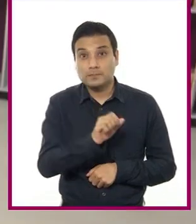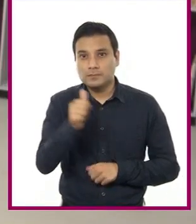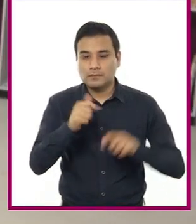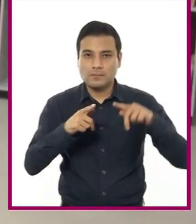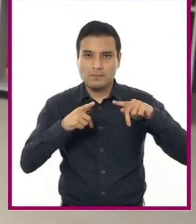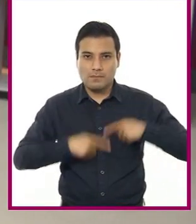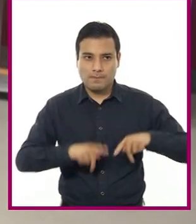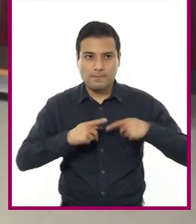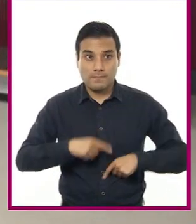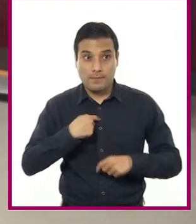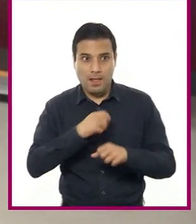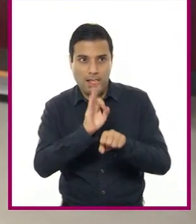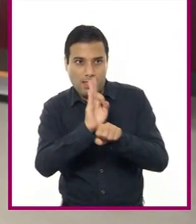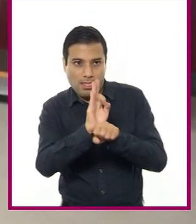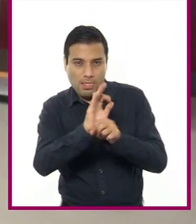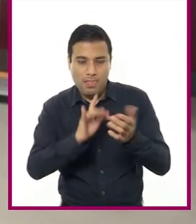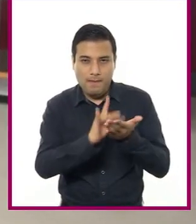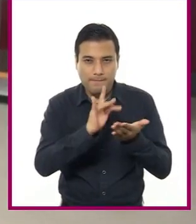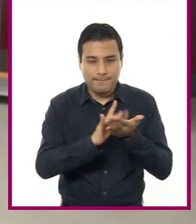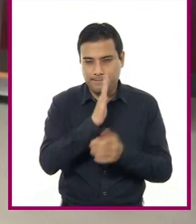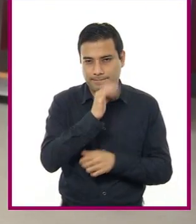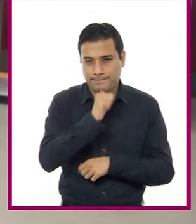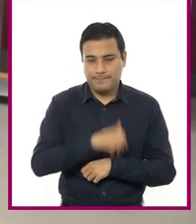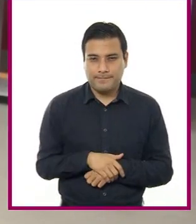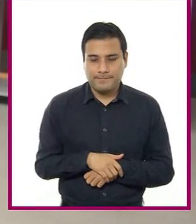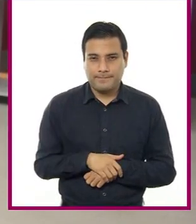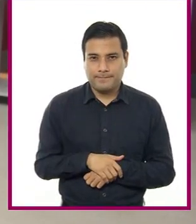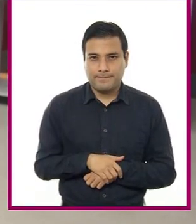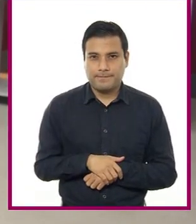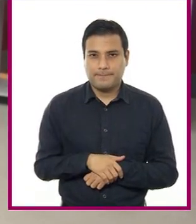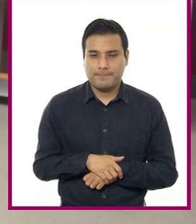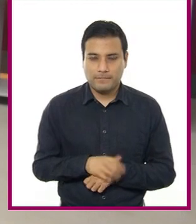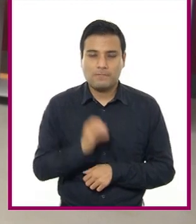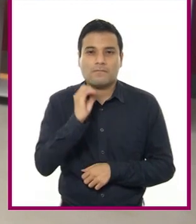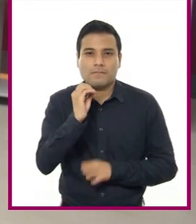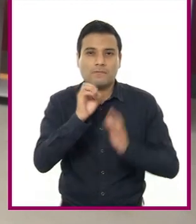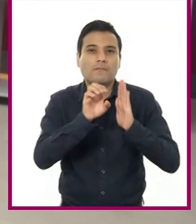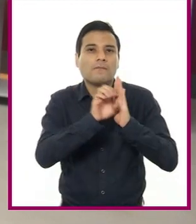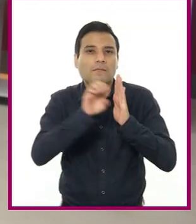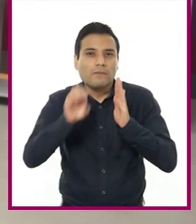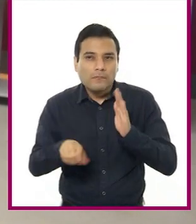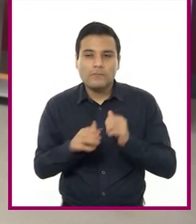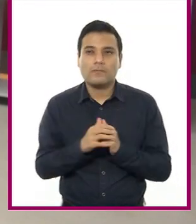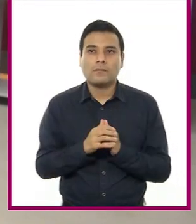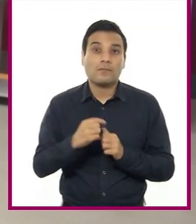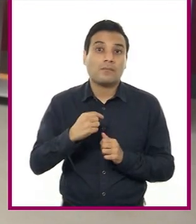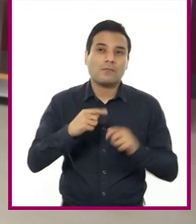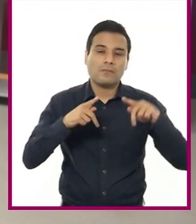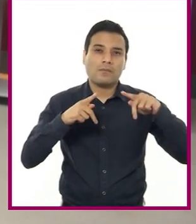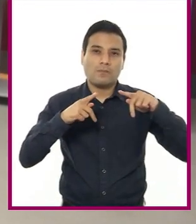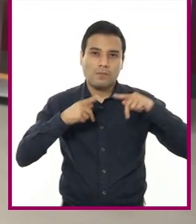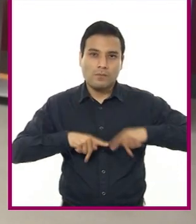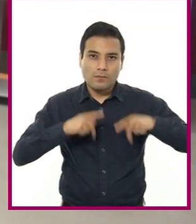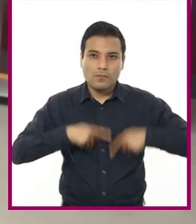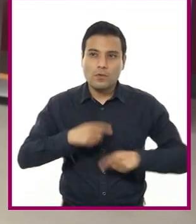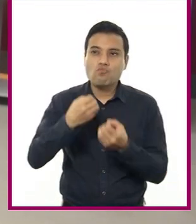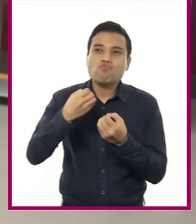terceros. Cuando no busca o acepta compensaciones, prestaciones,